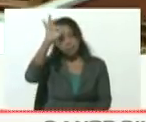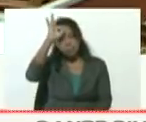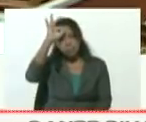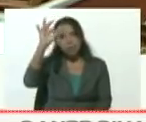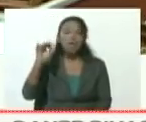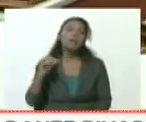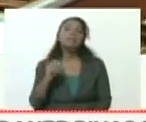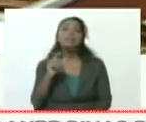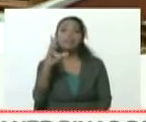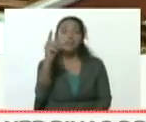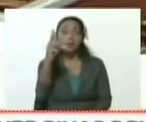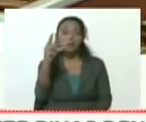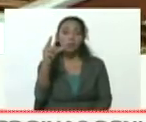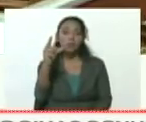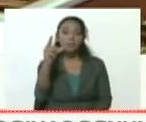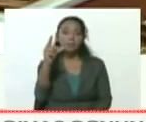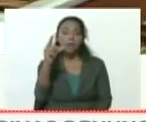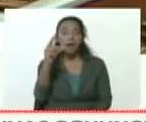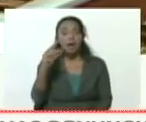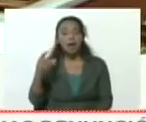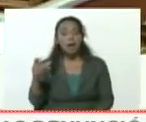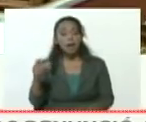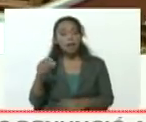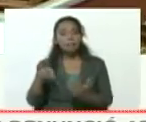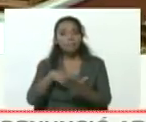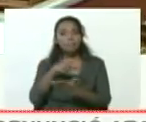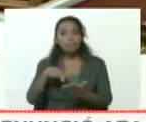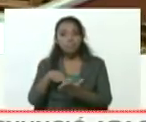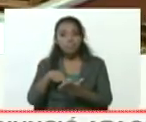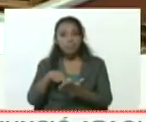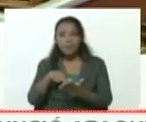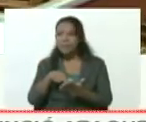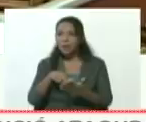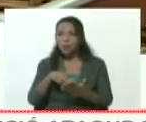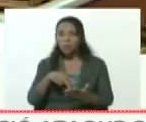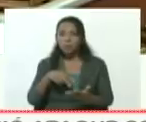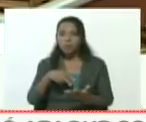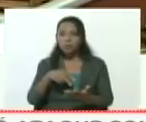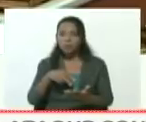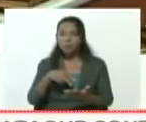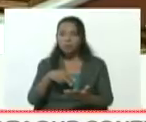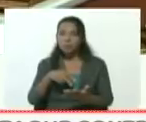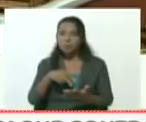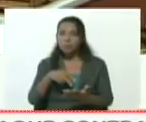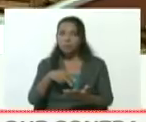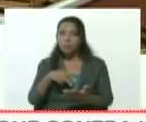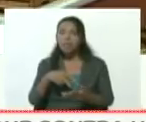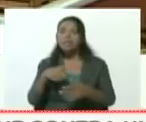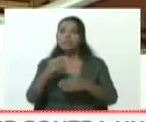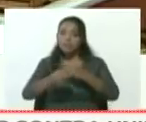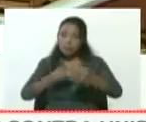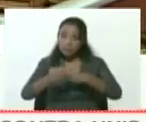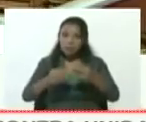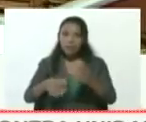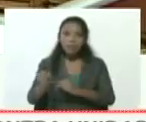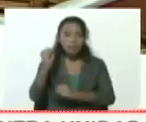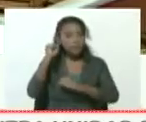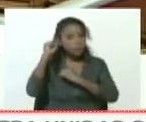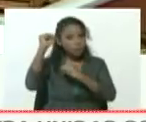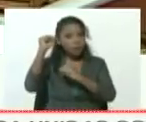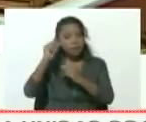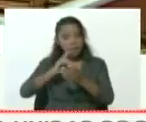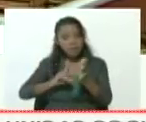honrar al pueblo y gobierno de la República de Cuba por sus esfuerzos supremos para lograr esta victoria en pro del desarrollo